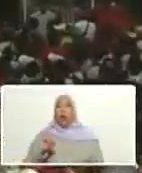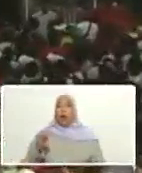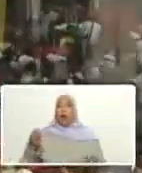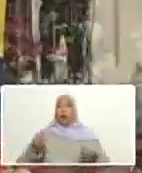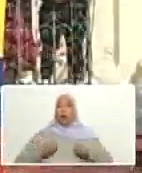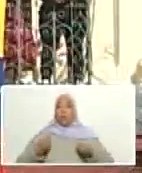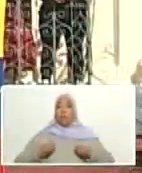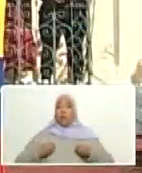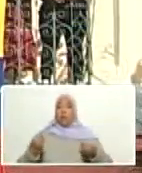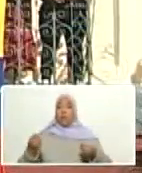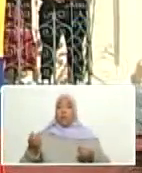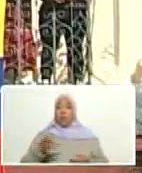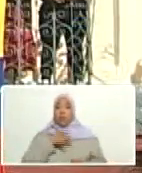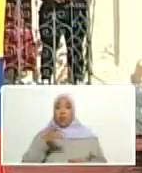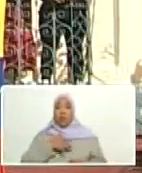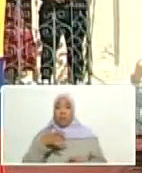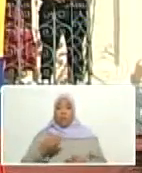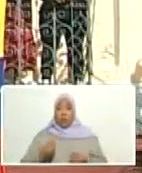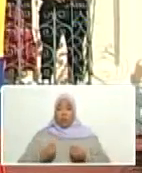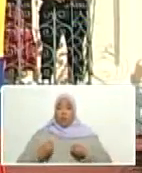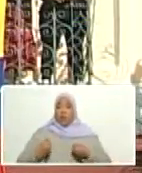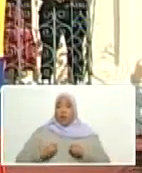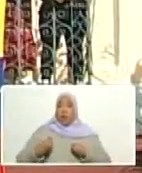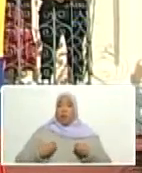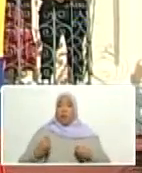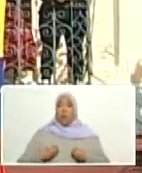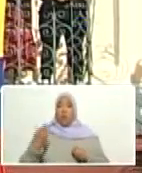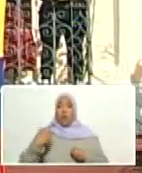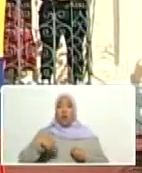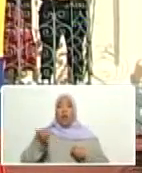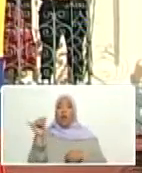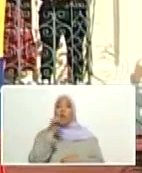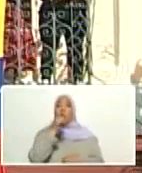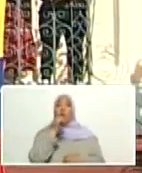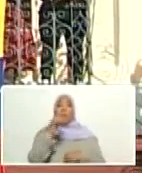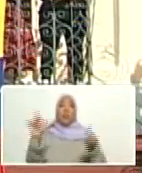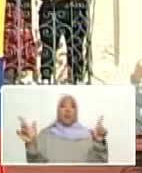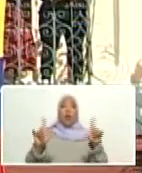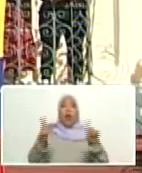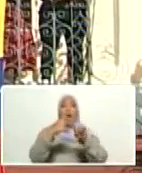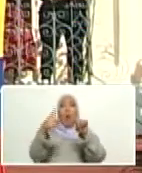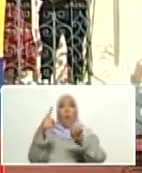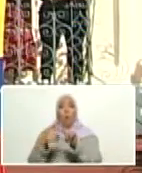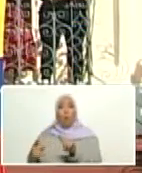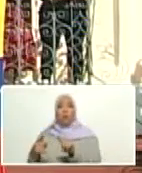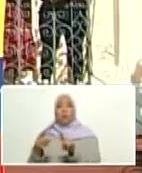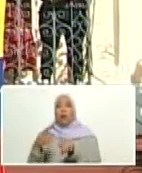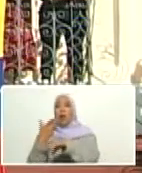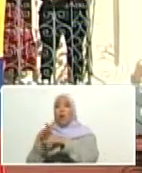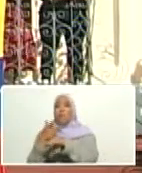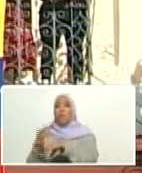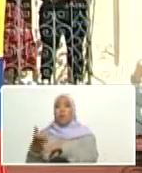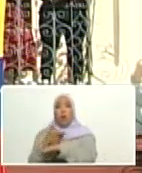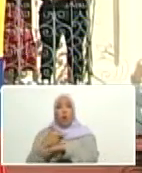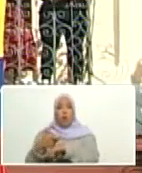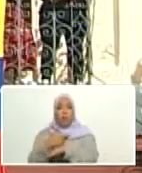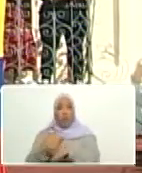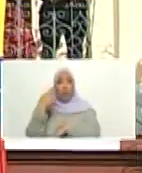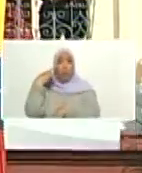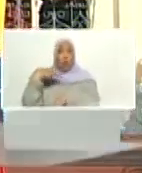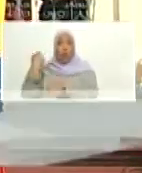pretendan ignorar al pueblo mayoritario y bolivariano, aunque las agencias de noticias y